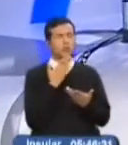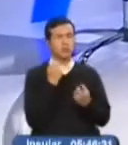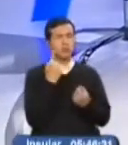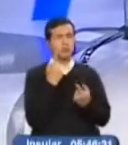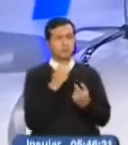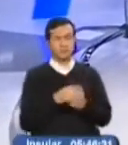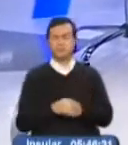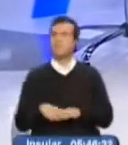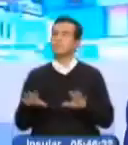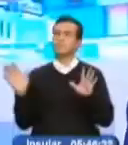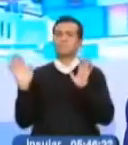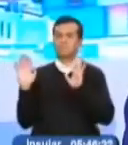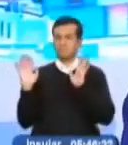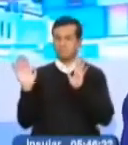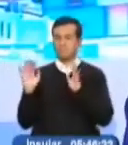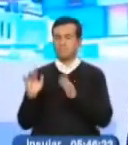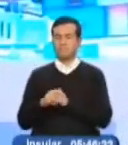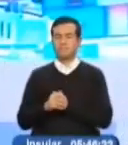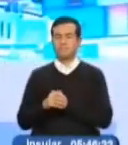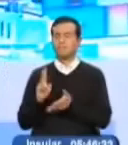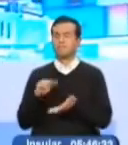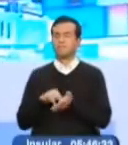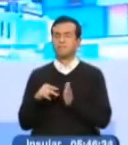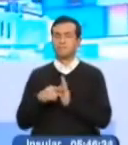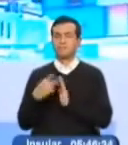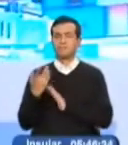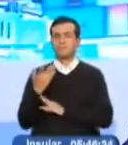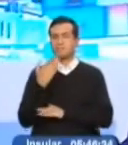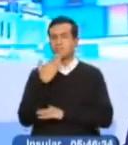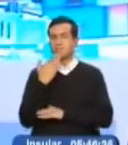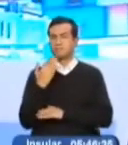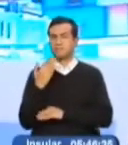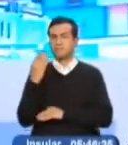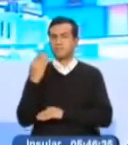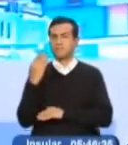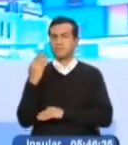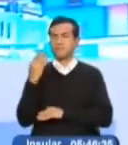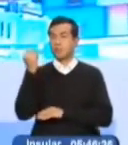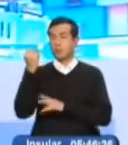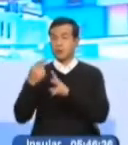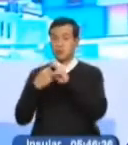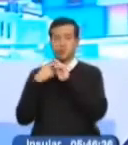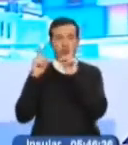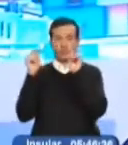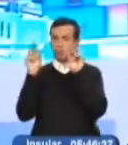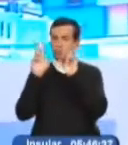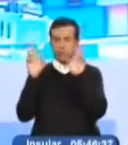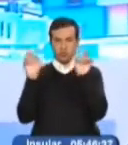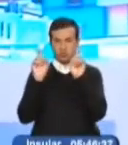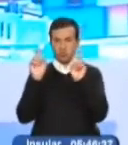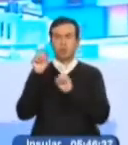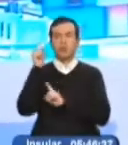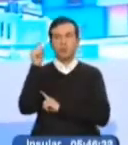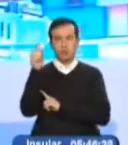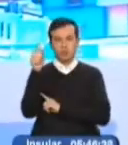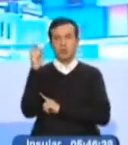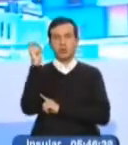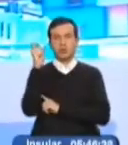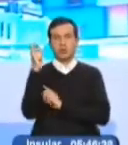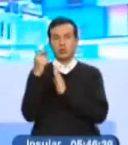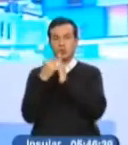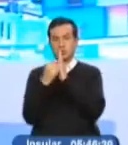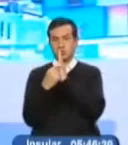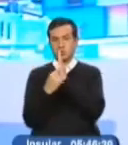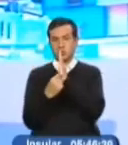Central? No. En este caso no se trata de una operación de crédito. Tiene que abrirla con